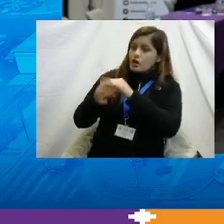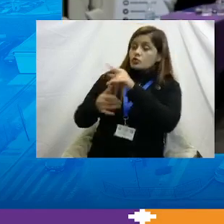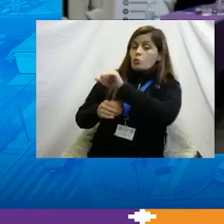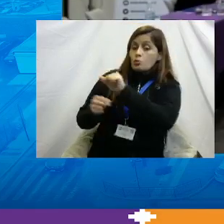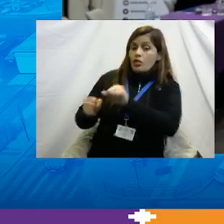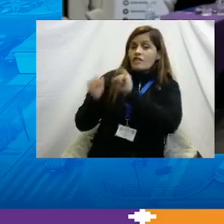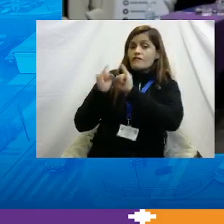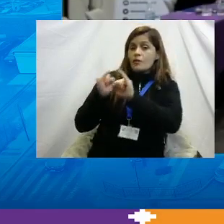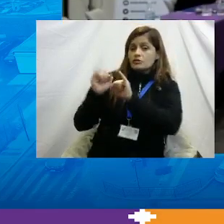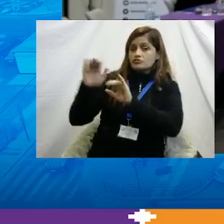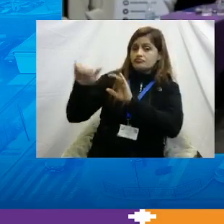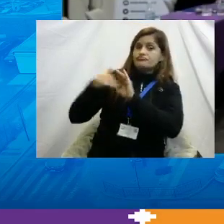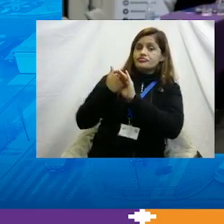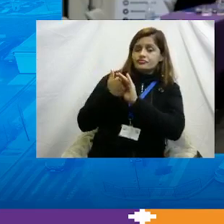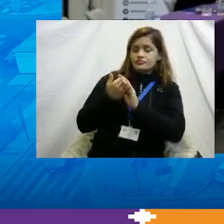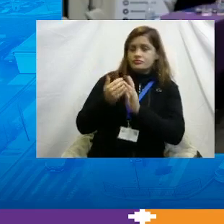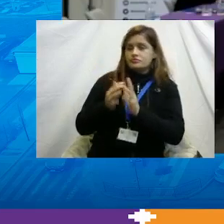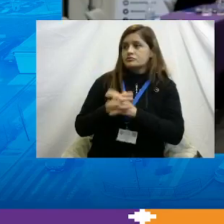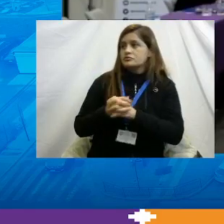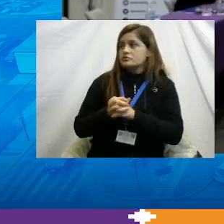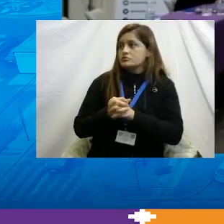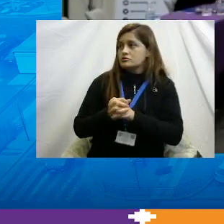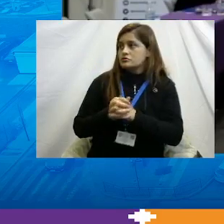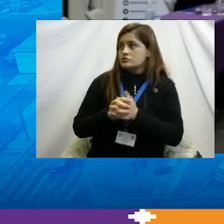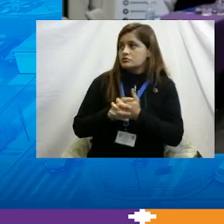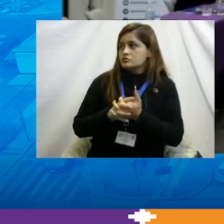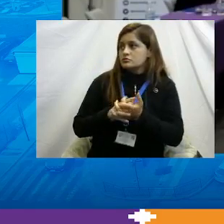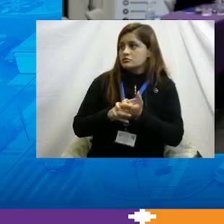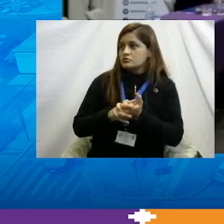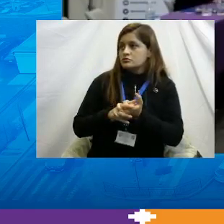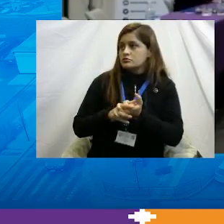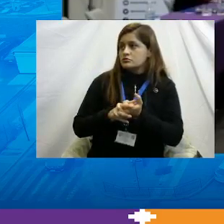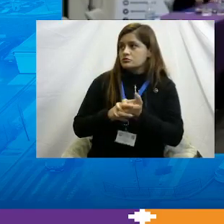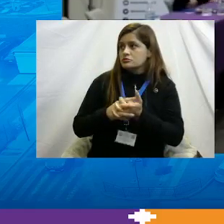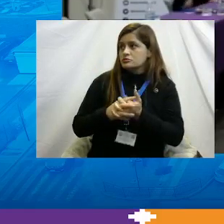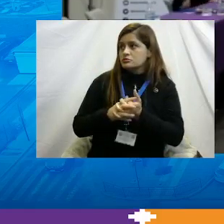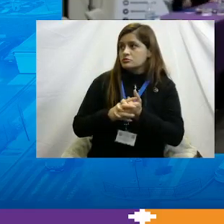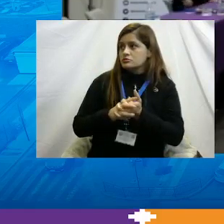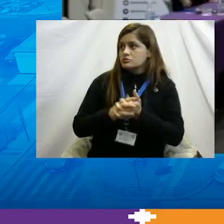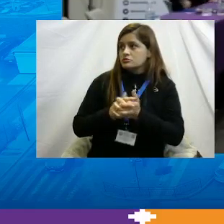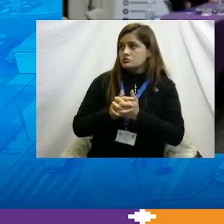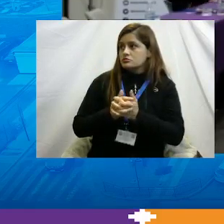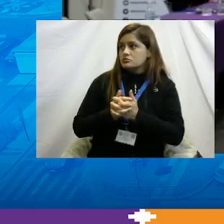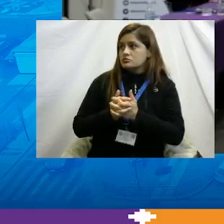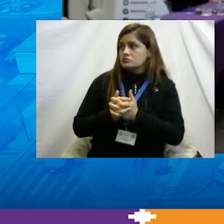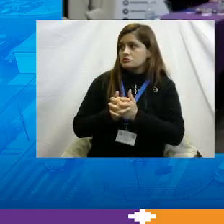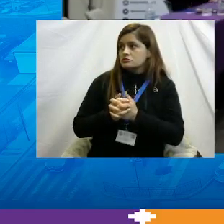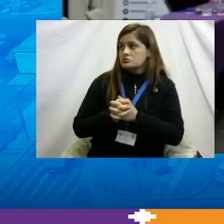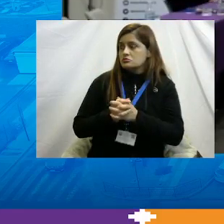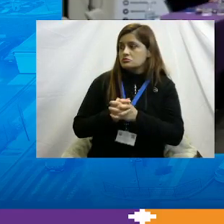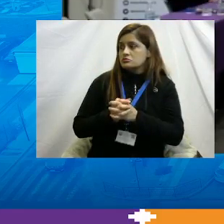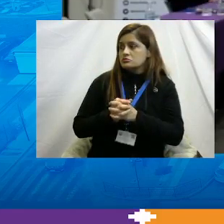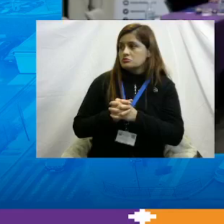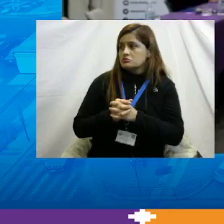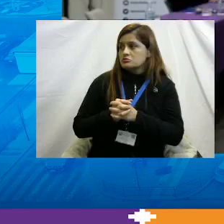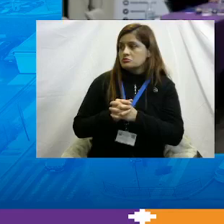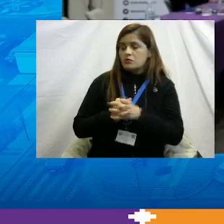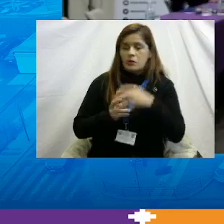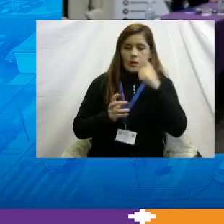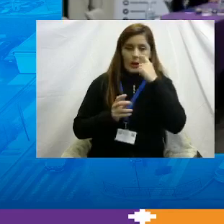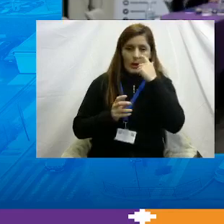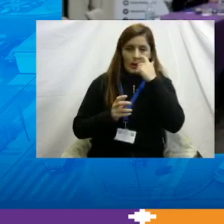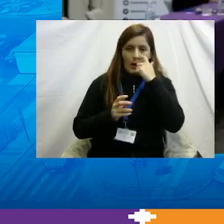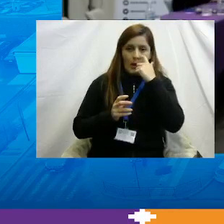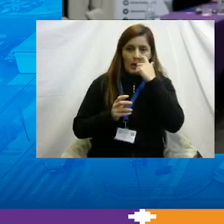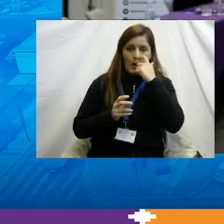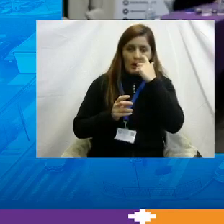próximo consejo, por favor. Directora, no sé si quiere o no agregar algo. O sabes que igual es algo que